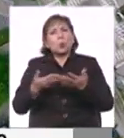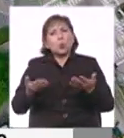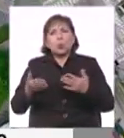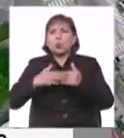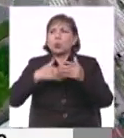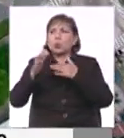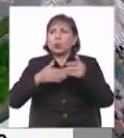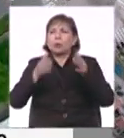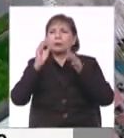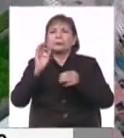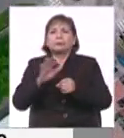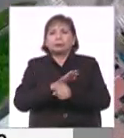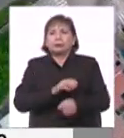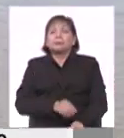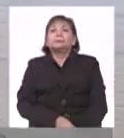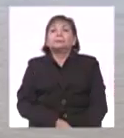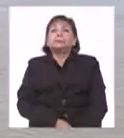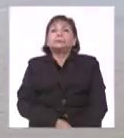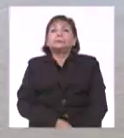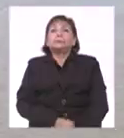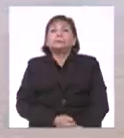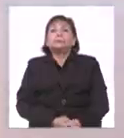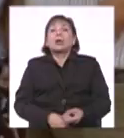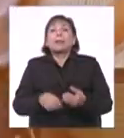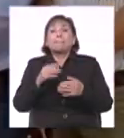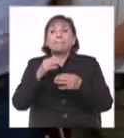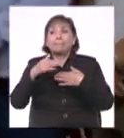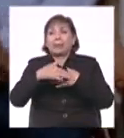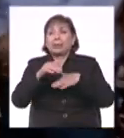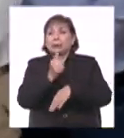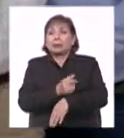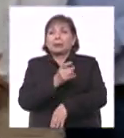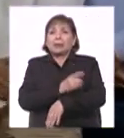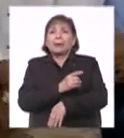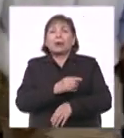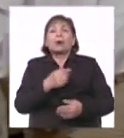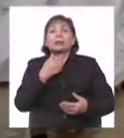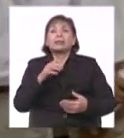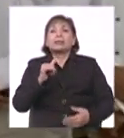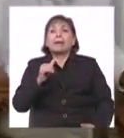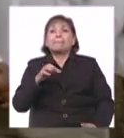infraestructura deficiente. En la mesa de trabajo participaron también los alcaldes de